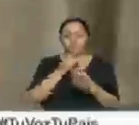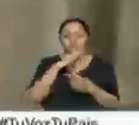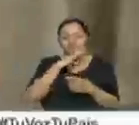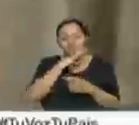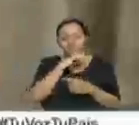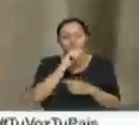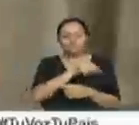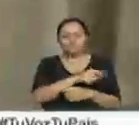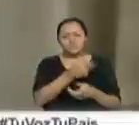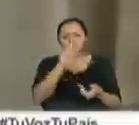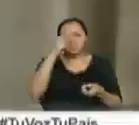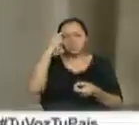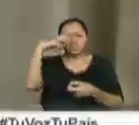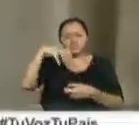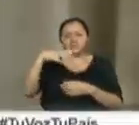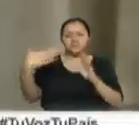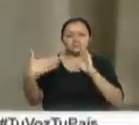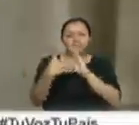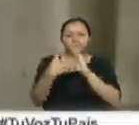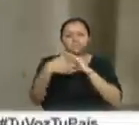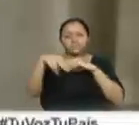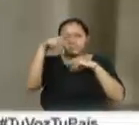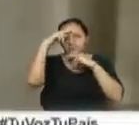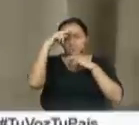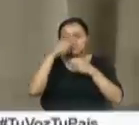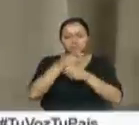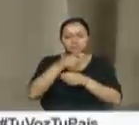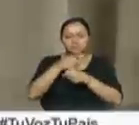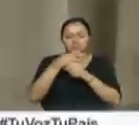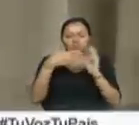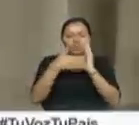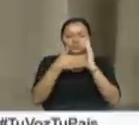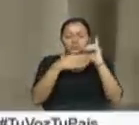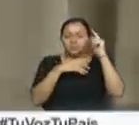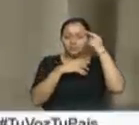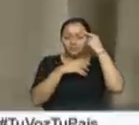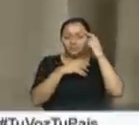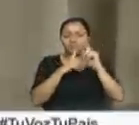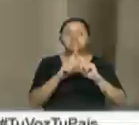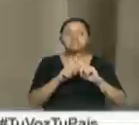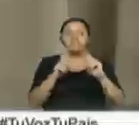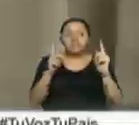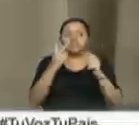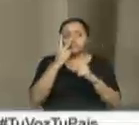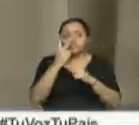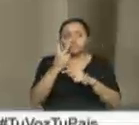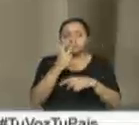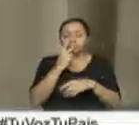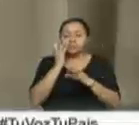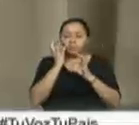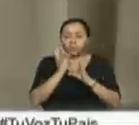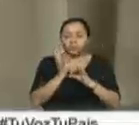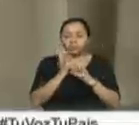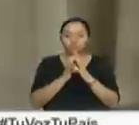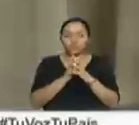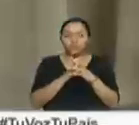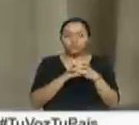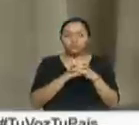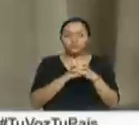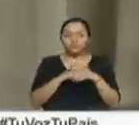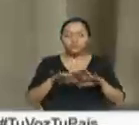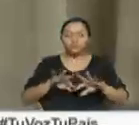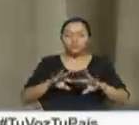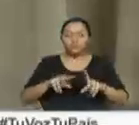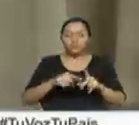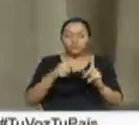Estado. Es parte de un ataque sistemático contra los gobiernos de izquierda. Pero en todo caso, tuvimos un caso aislado de